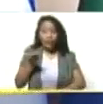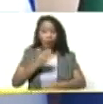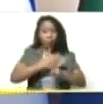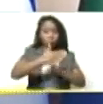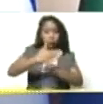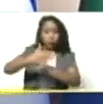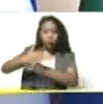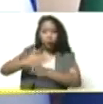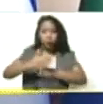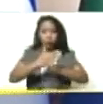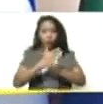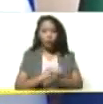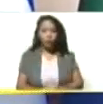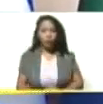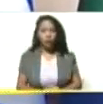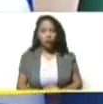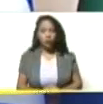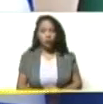compartida.